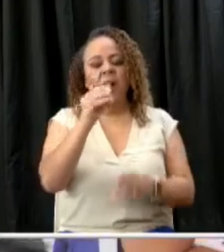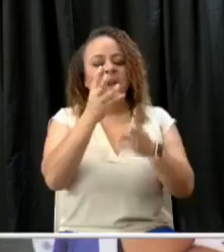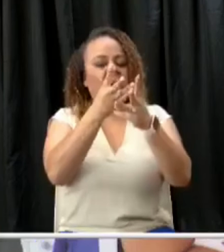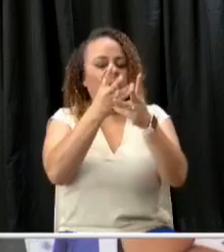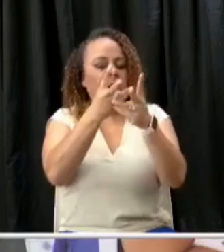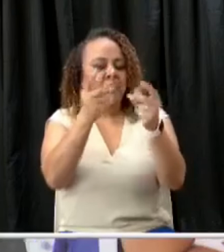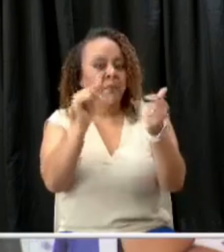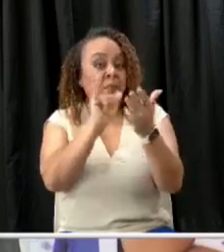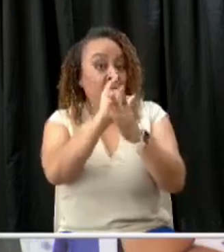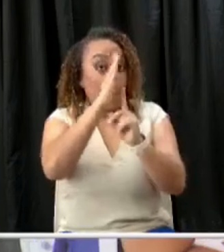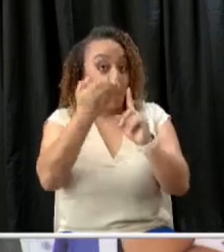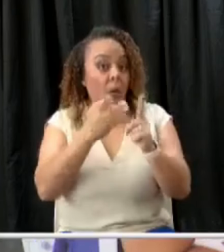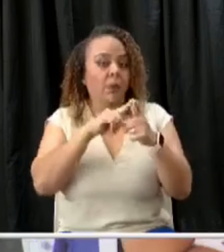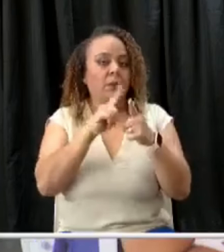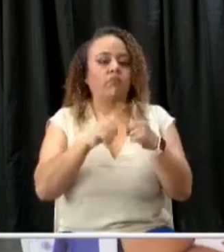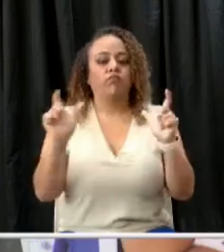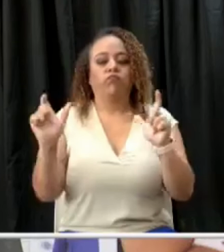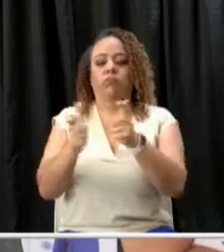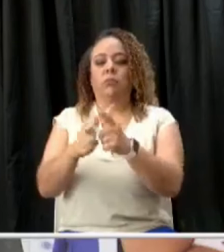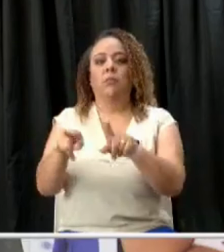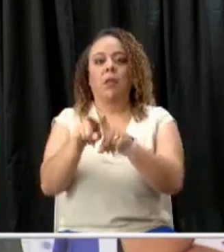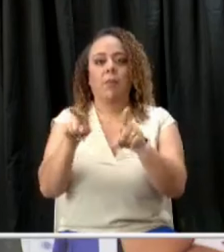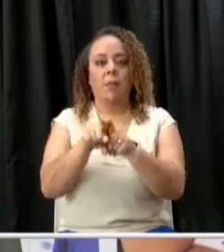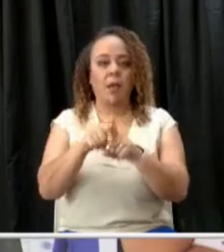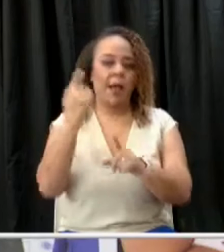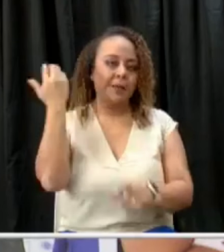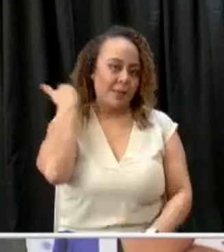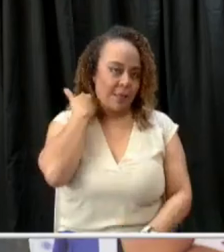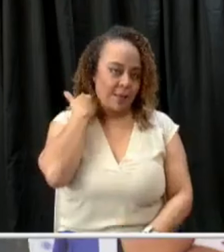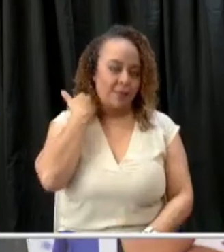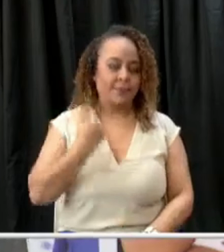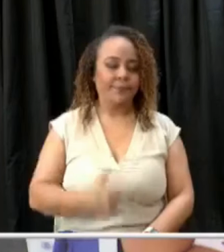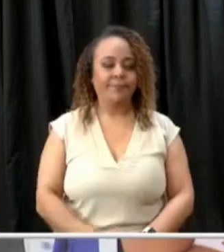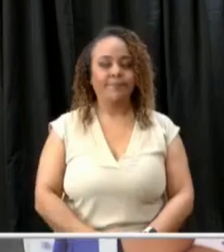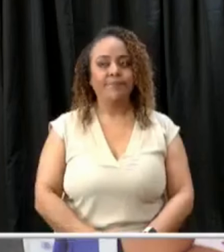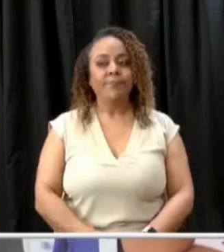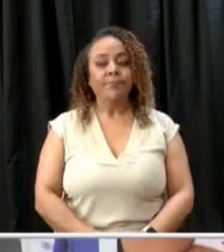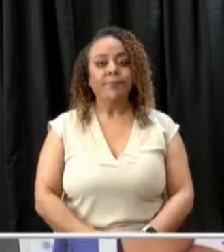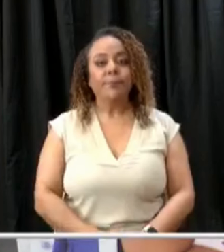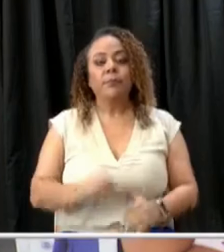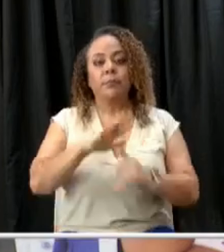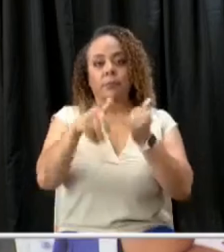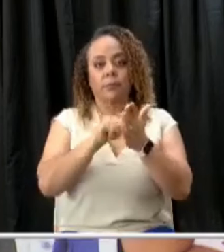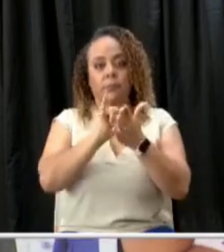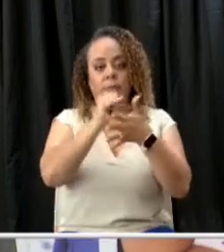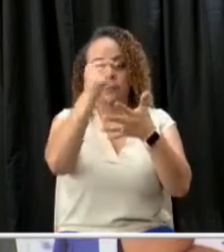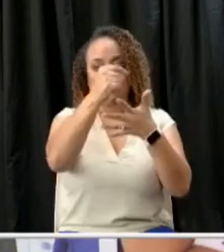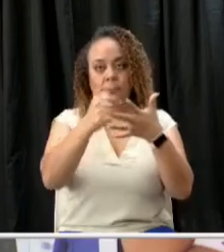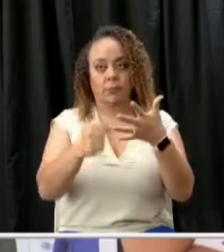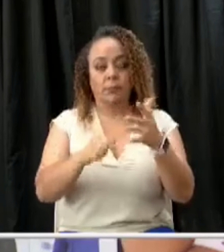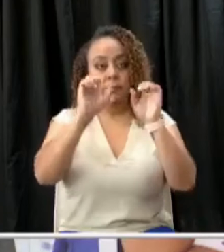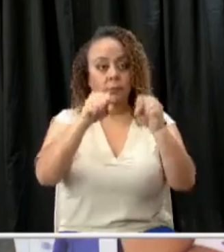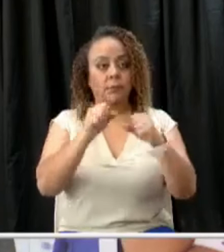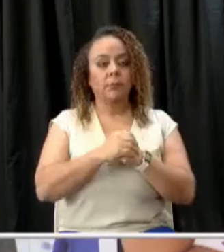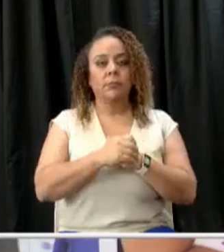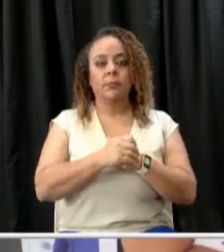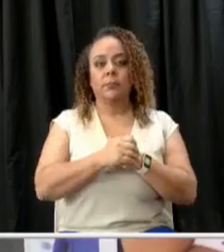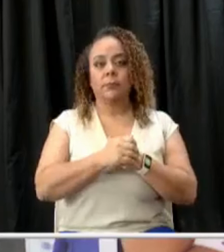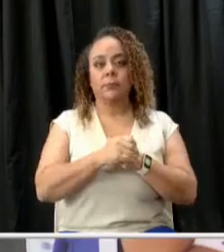mitigamos sus impactos, disminuimos también los accidentes. Entonces, todos estos indicadores pueden ir